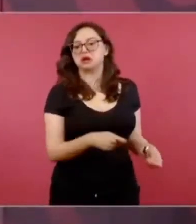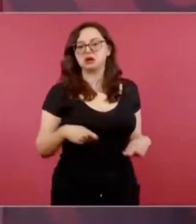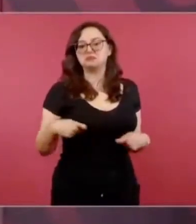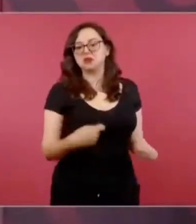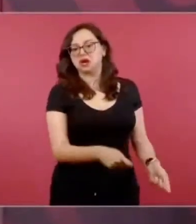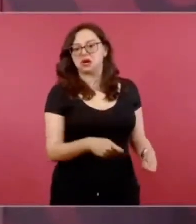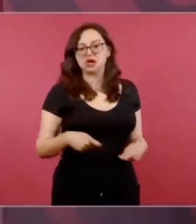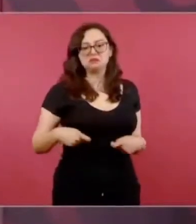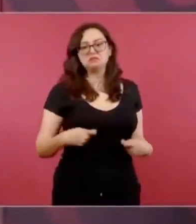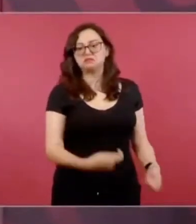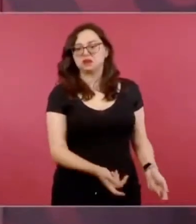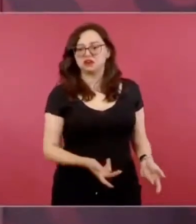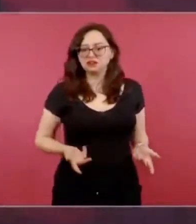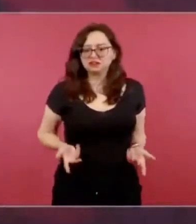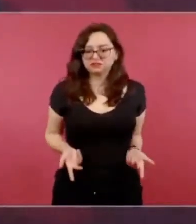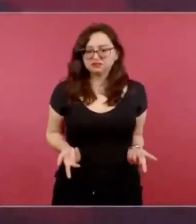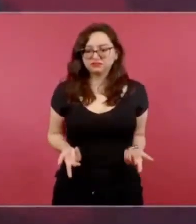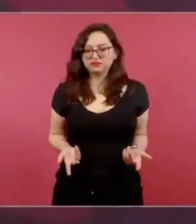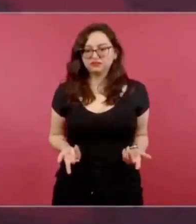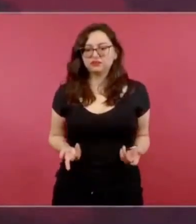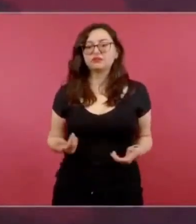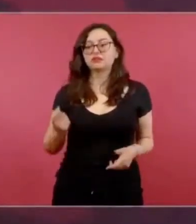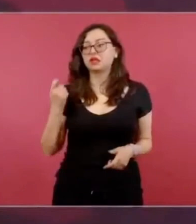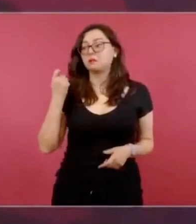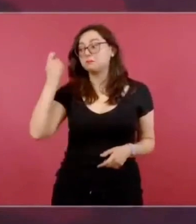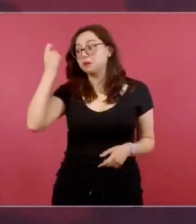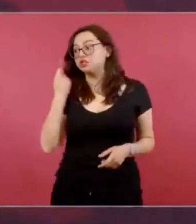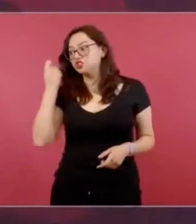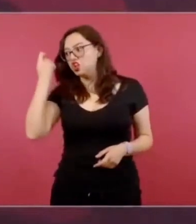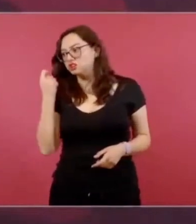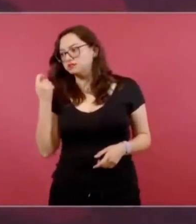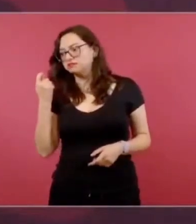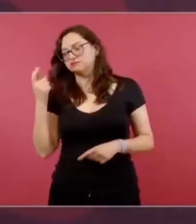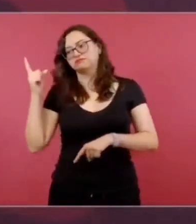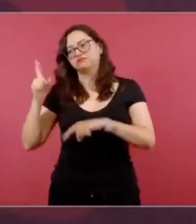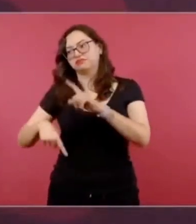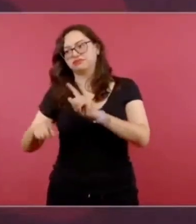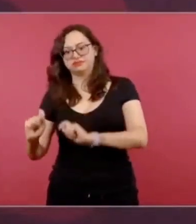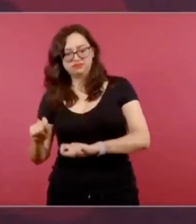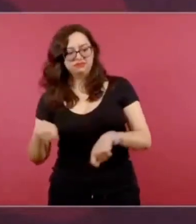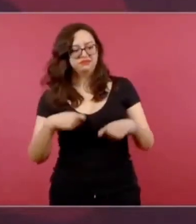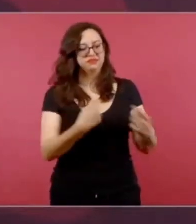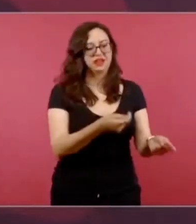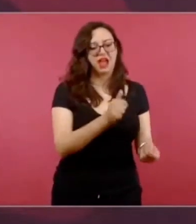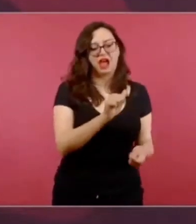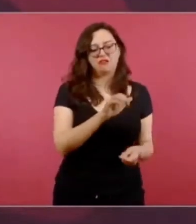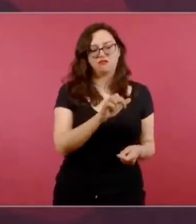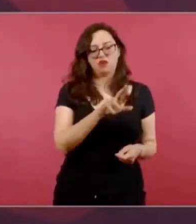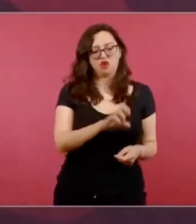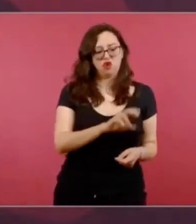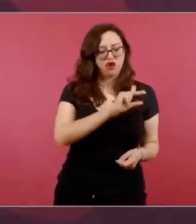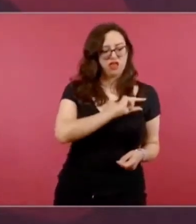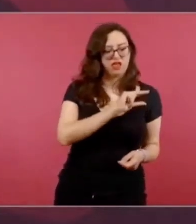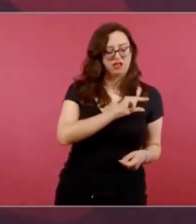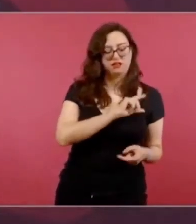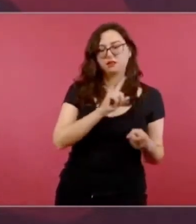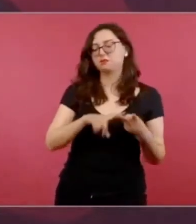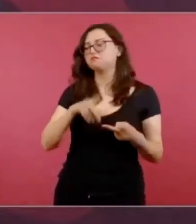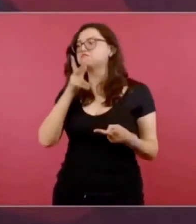así como privatizaron las pensiones, el petróleo, la industria eléctrica, privatizaron los